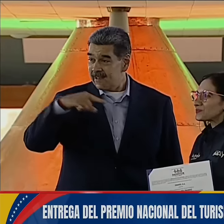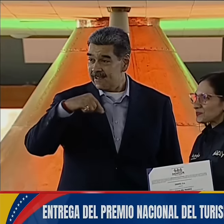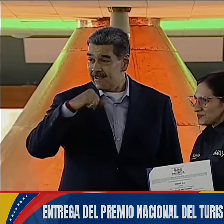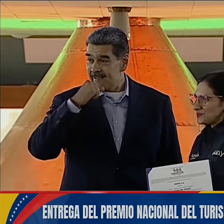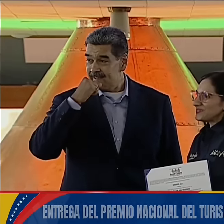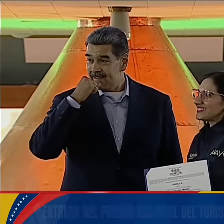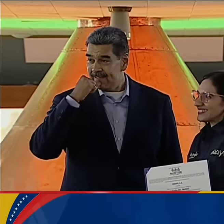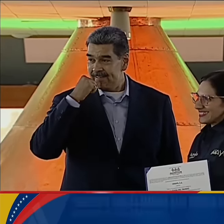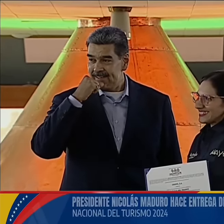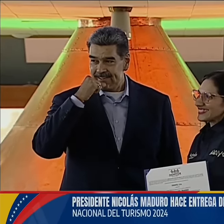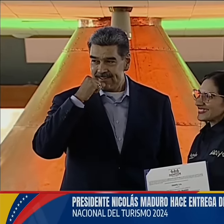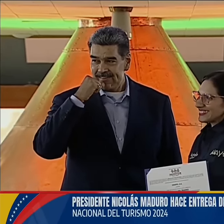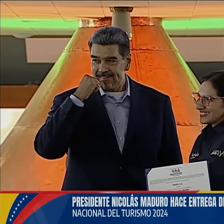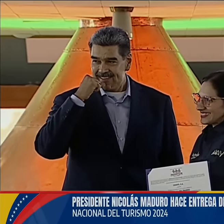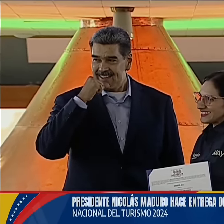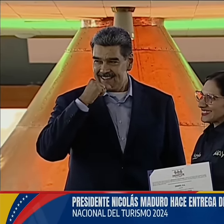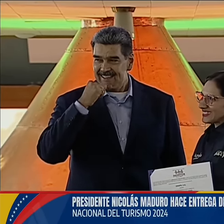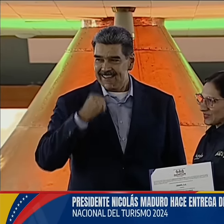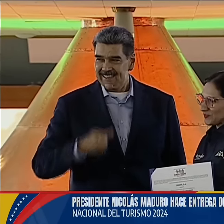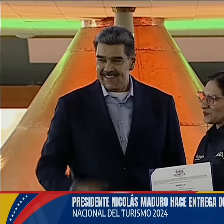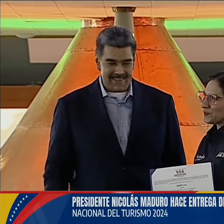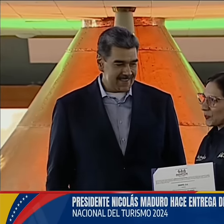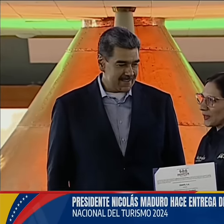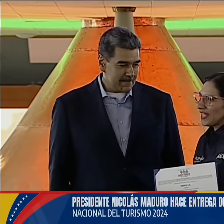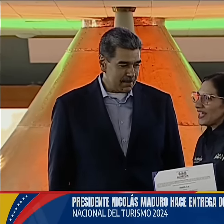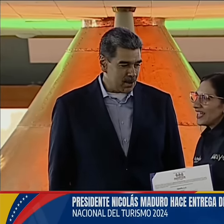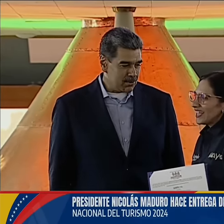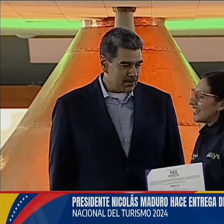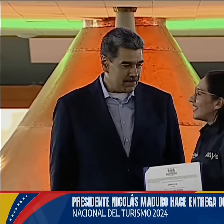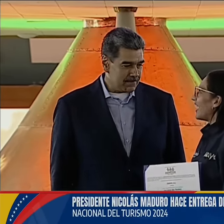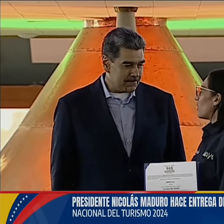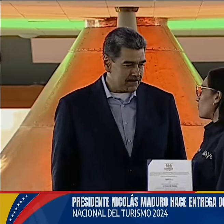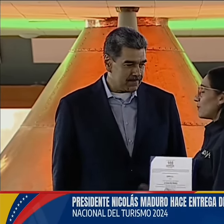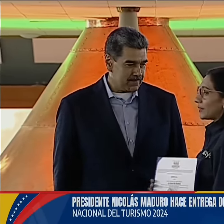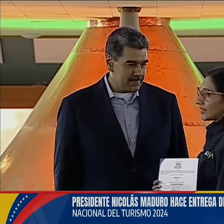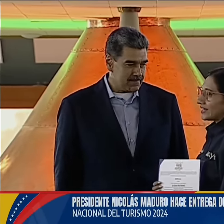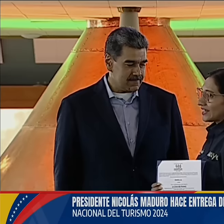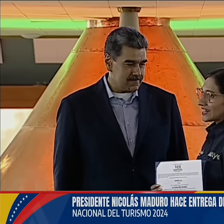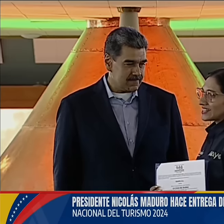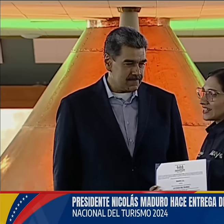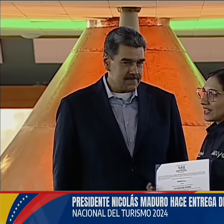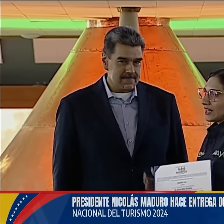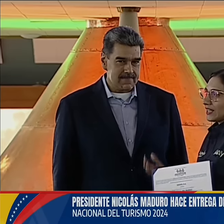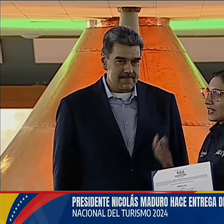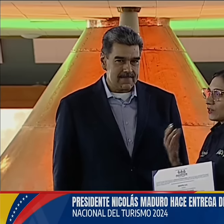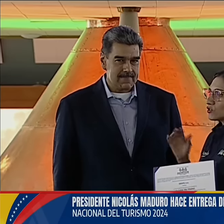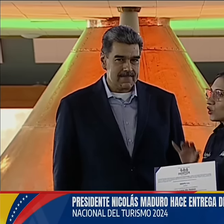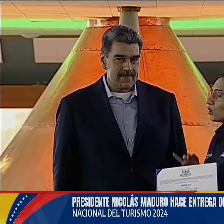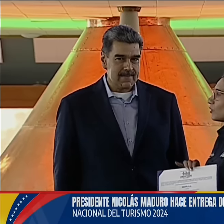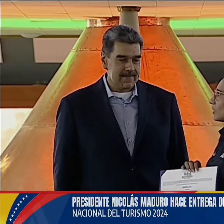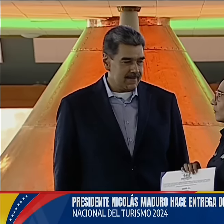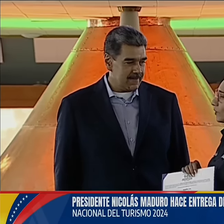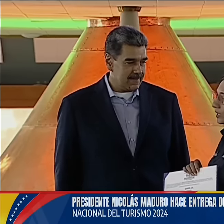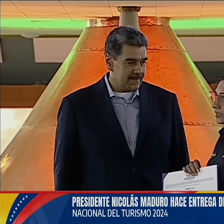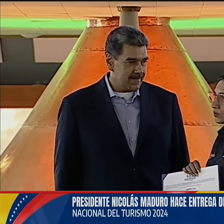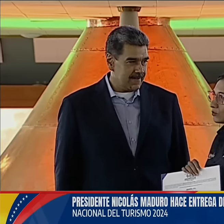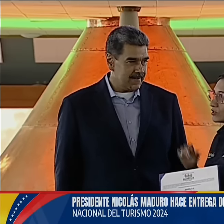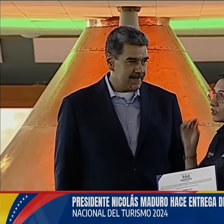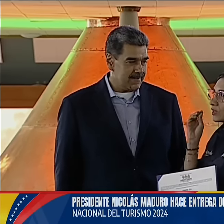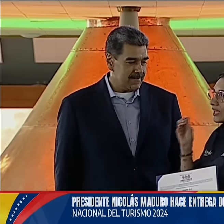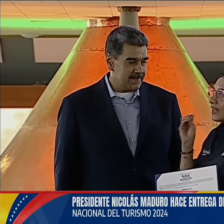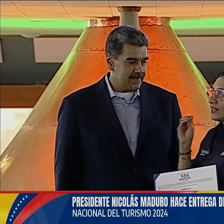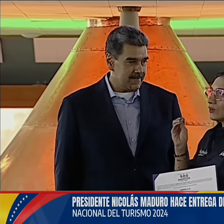menciones que se están entregando este año 2024 acá en el Hotel Humboldt del Parque